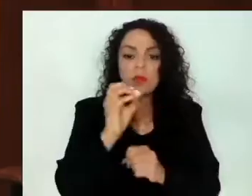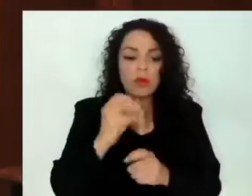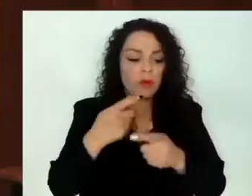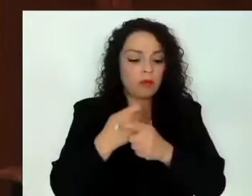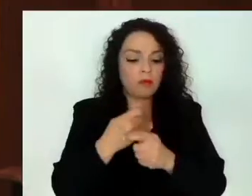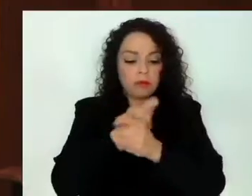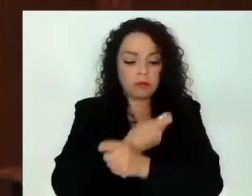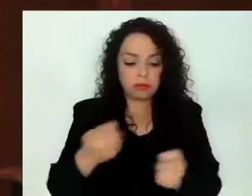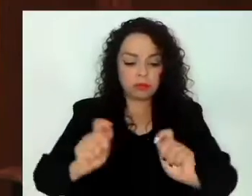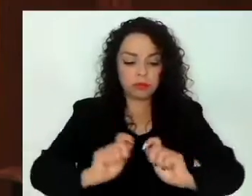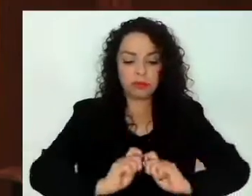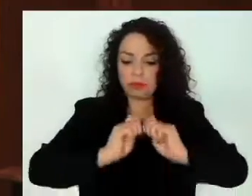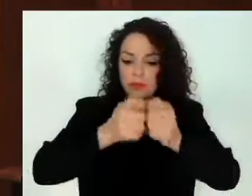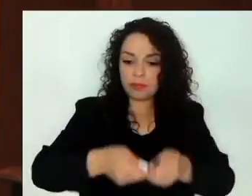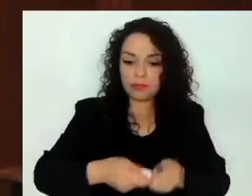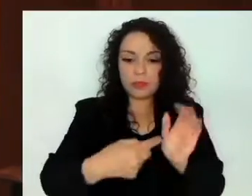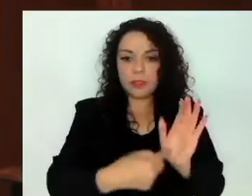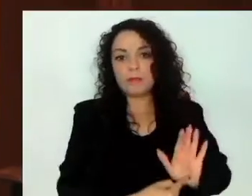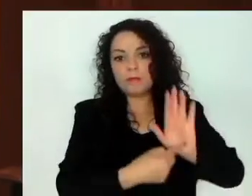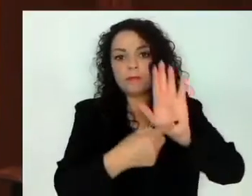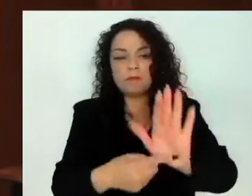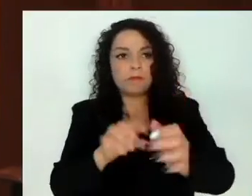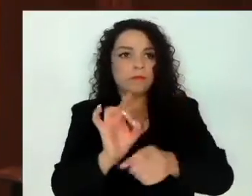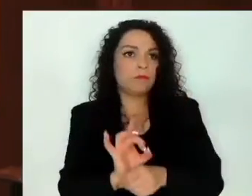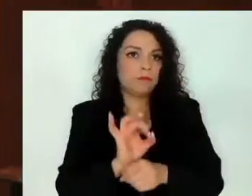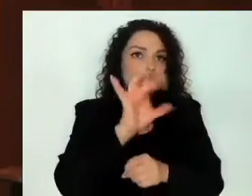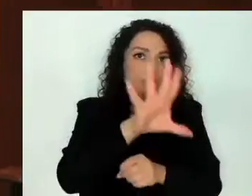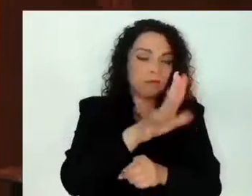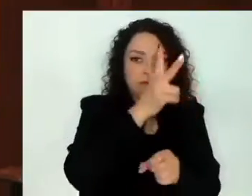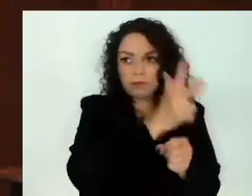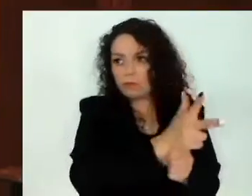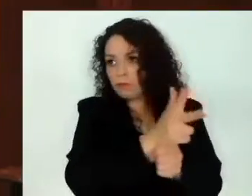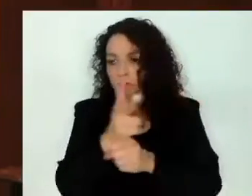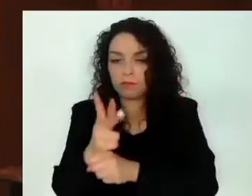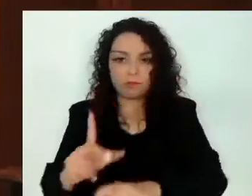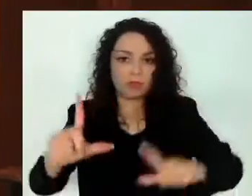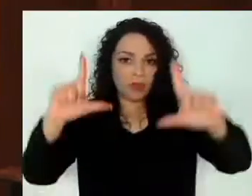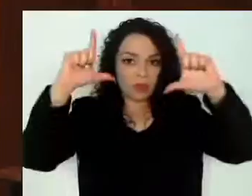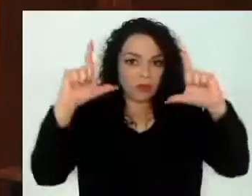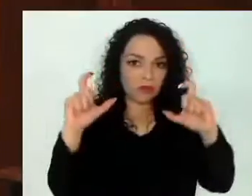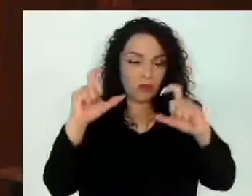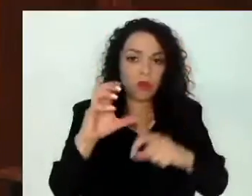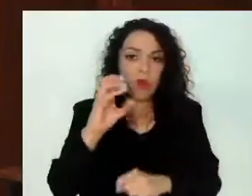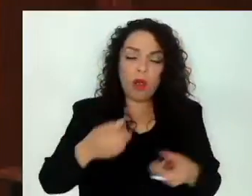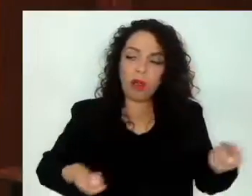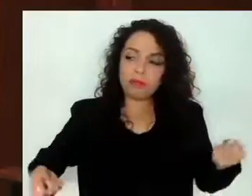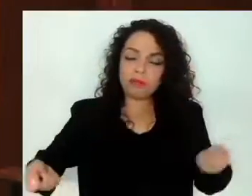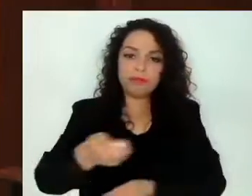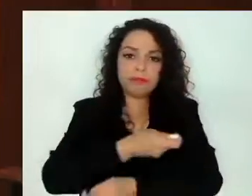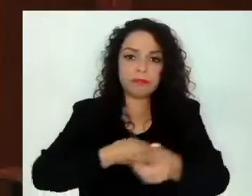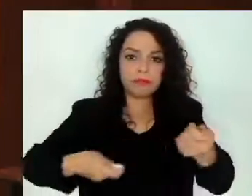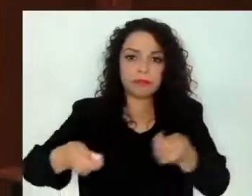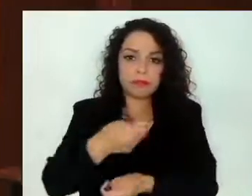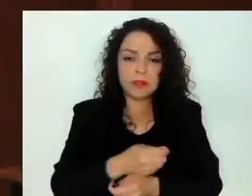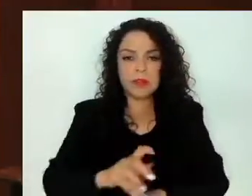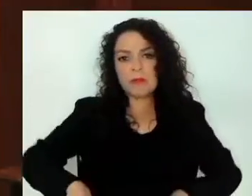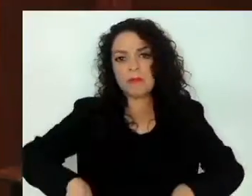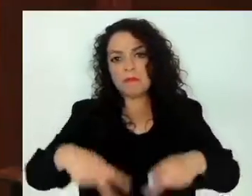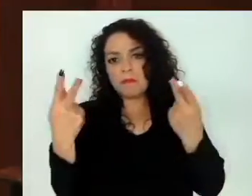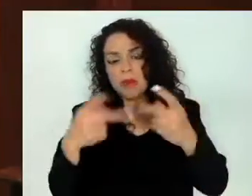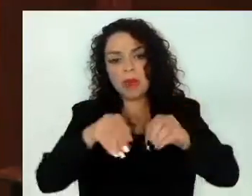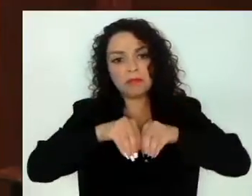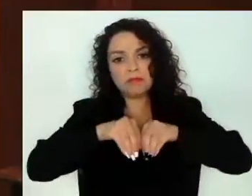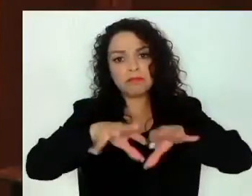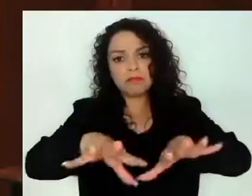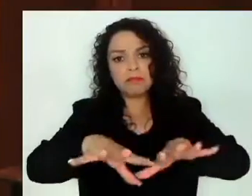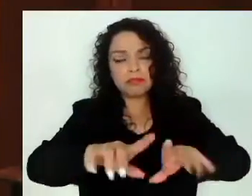entregue, exponga, envíe, filme, fotografíe, intercambia, oferte, publique,